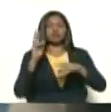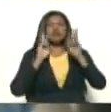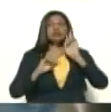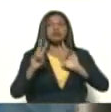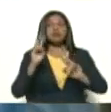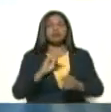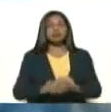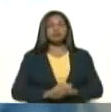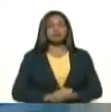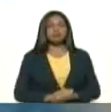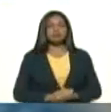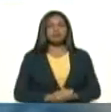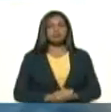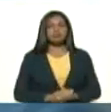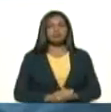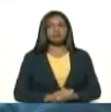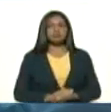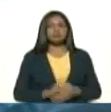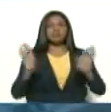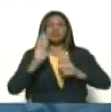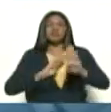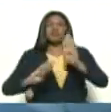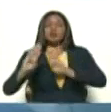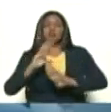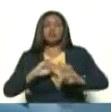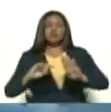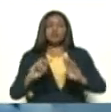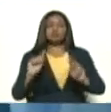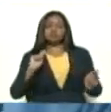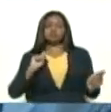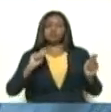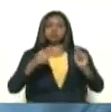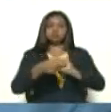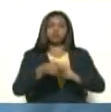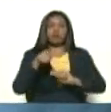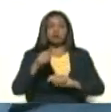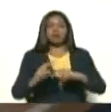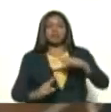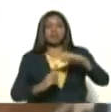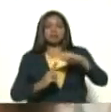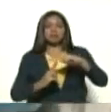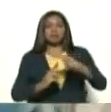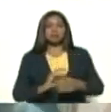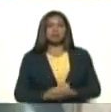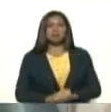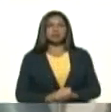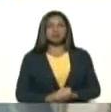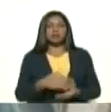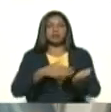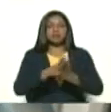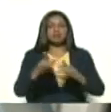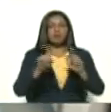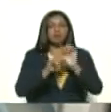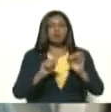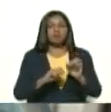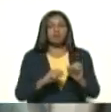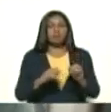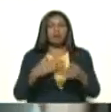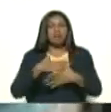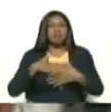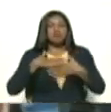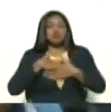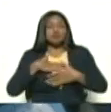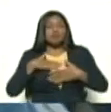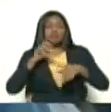Rafael Rangel. Este laboratorio de bioseguridad ha sido trasladado para el Estado Táchira para garantizar las condiciones